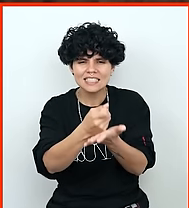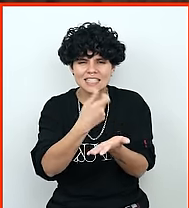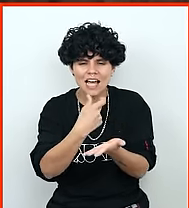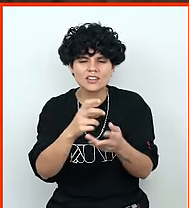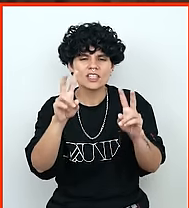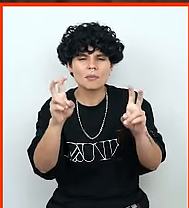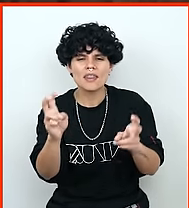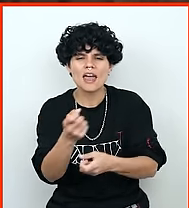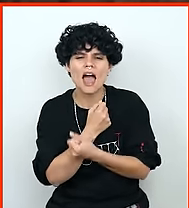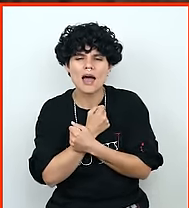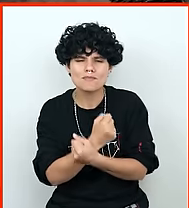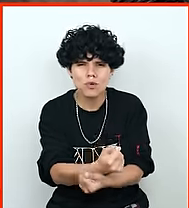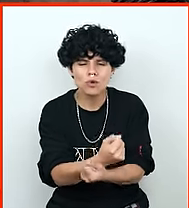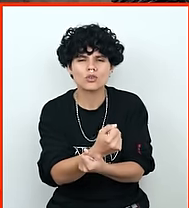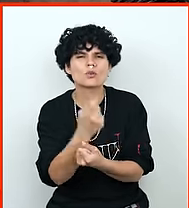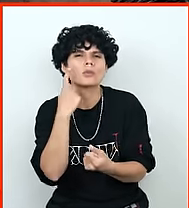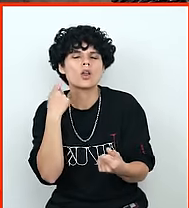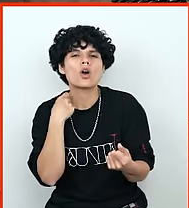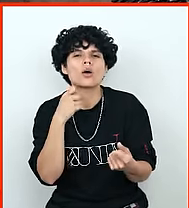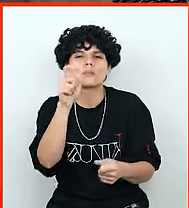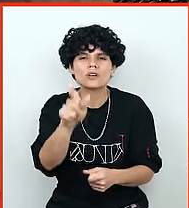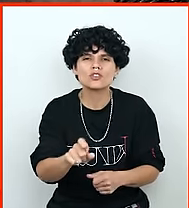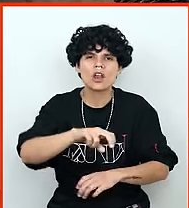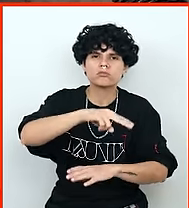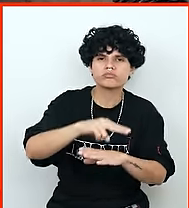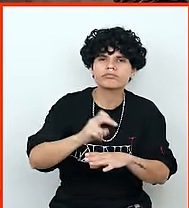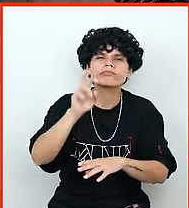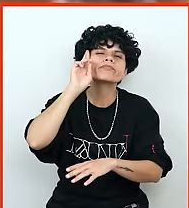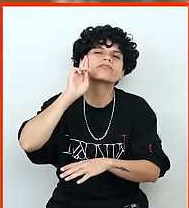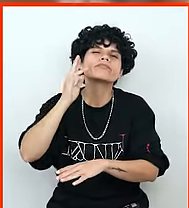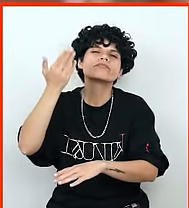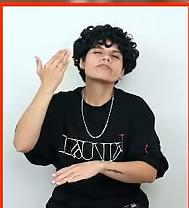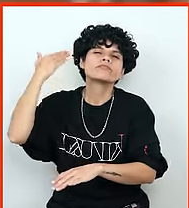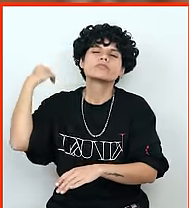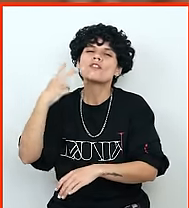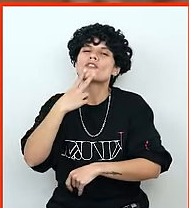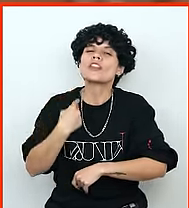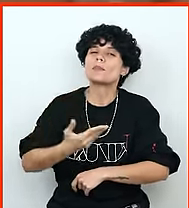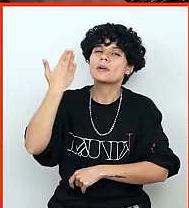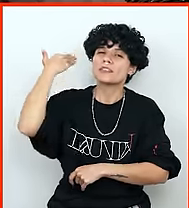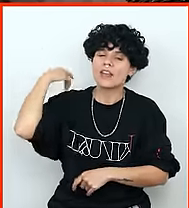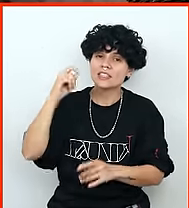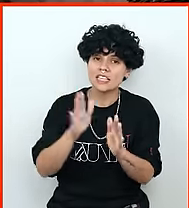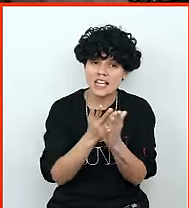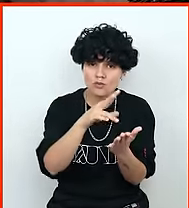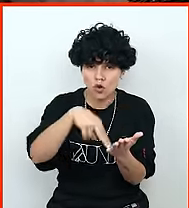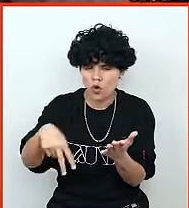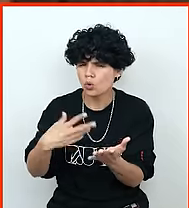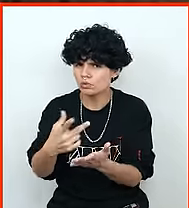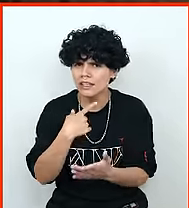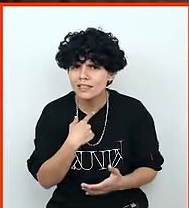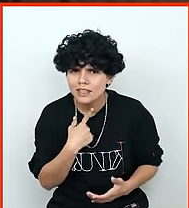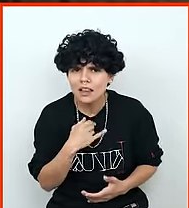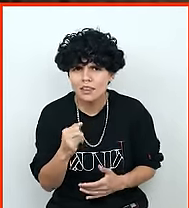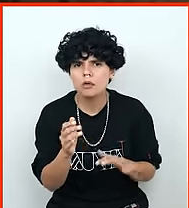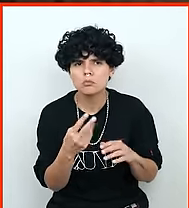concentra en hacer como lazos de amor y a través de regresiones a las personas, se da cuenta que las personas tienen vidas pasadas. Son unos libros súper interesantes, tiene varios libros acerca